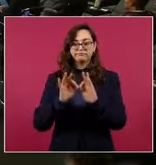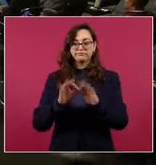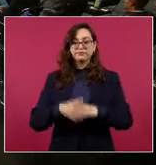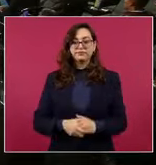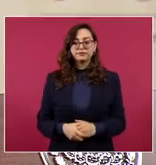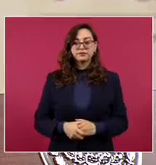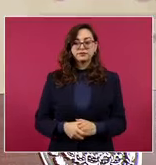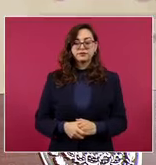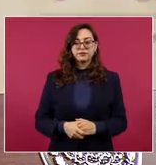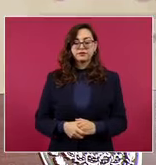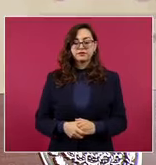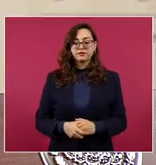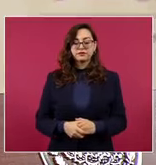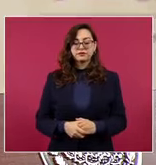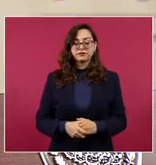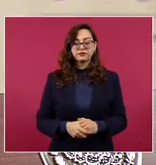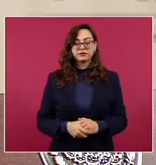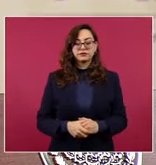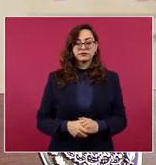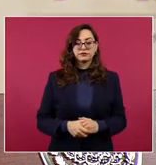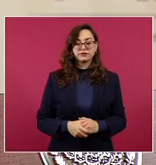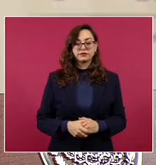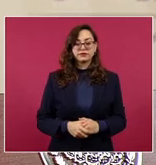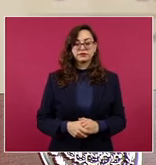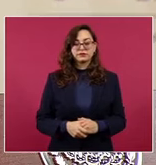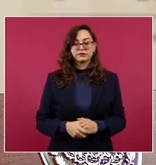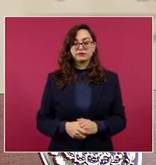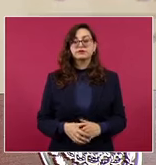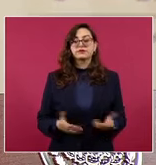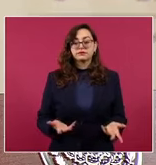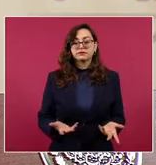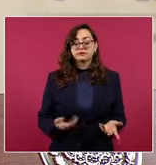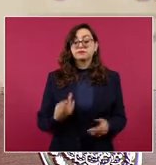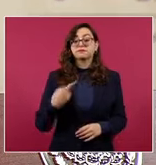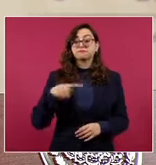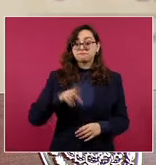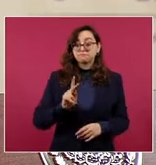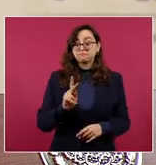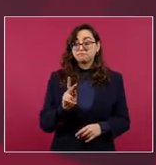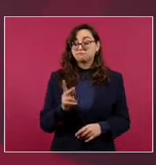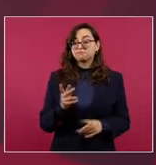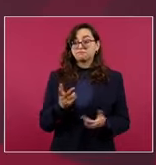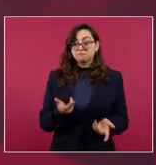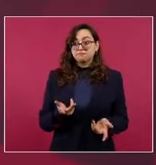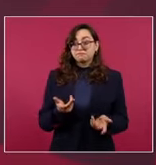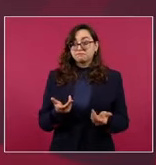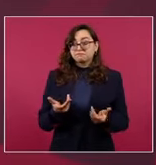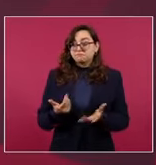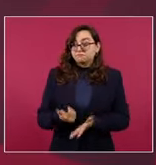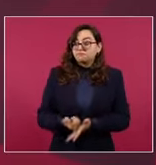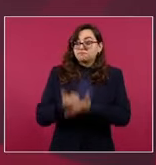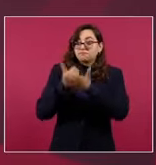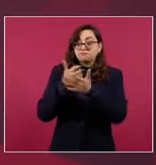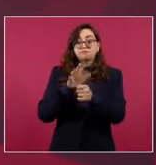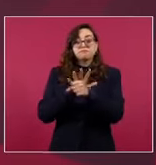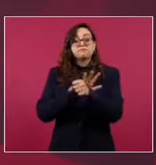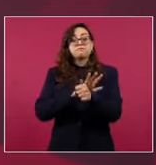Pero también ayuda mucho el que trabajemos unidos y que